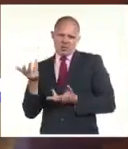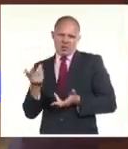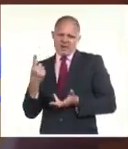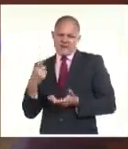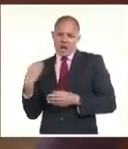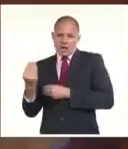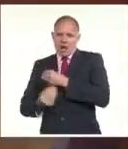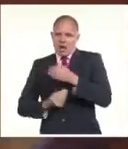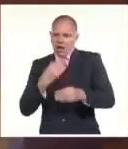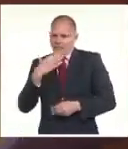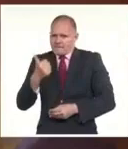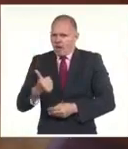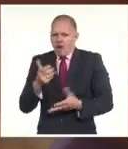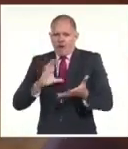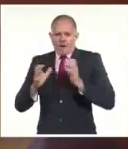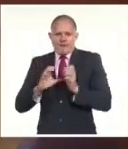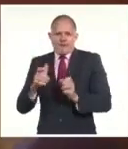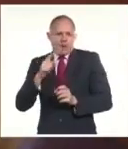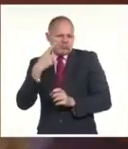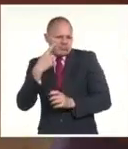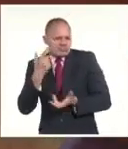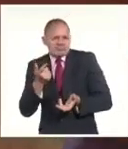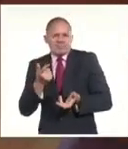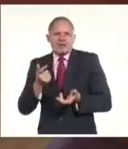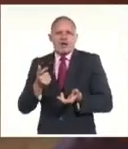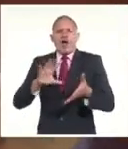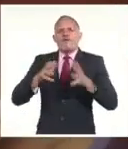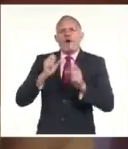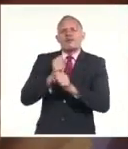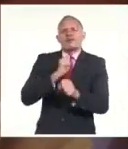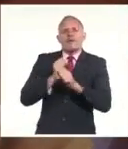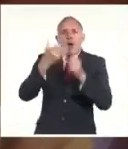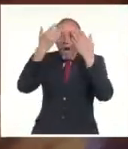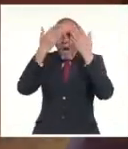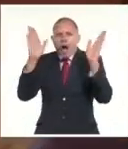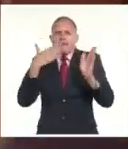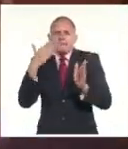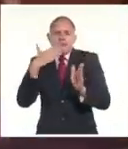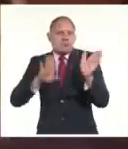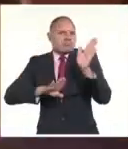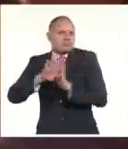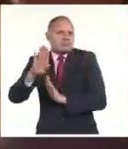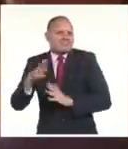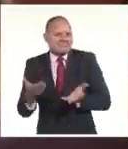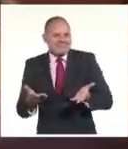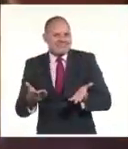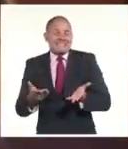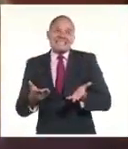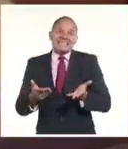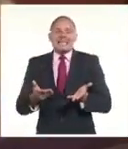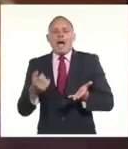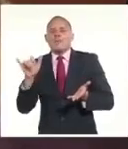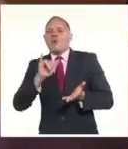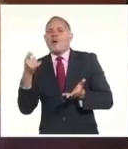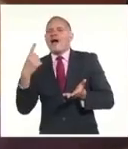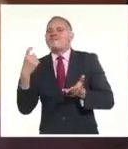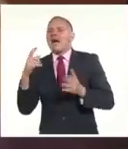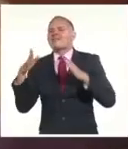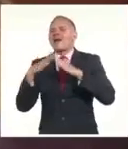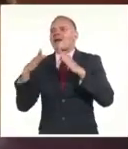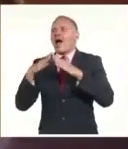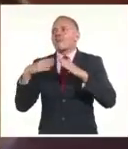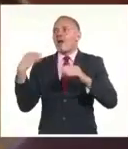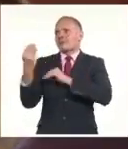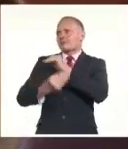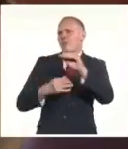la mentalidad, de los gustos, las preferencias, pero había que cambiar entorno para cambiar maneras de ver y de